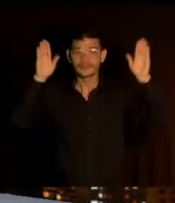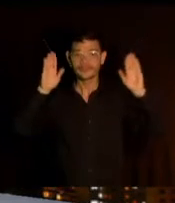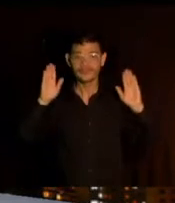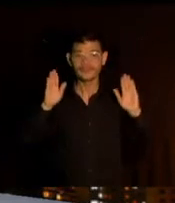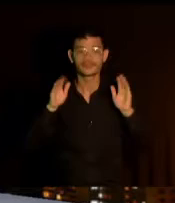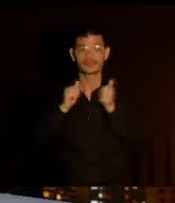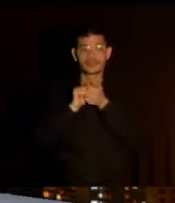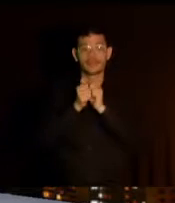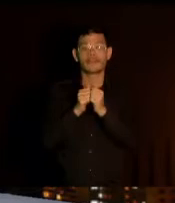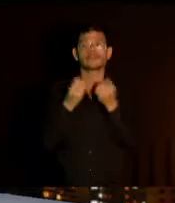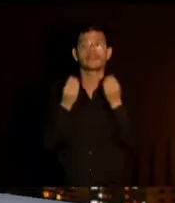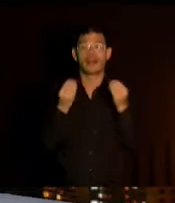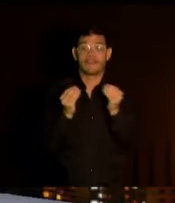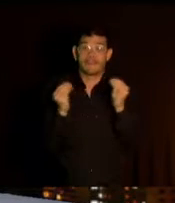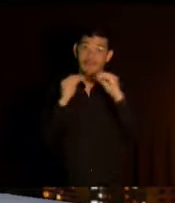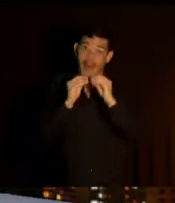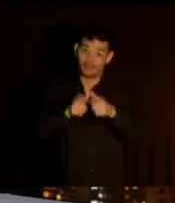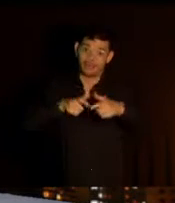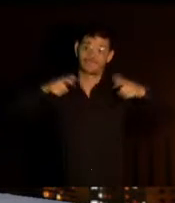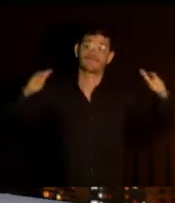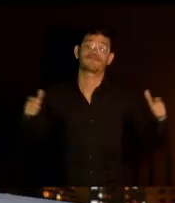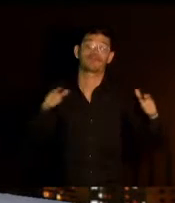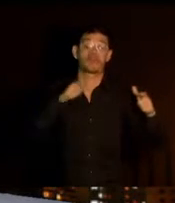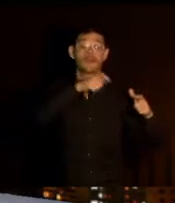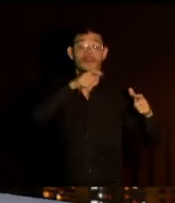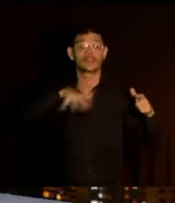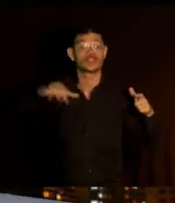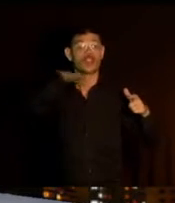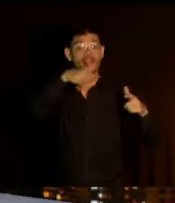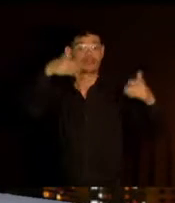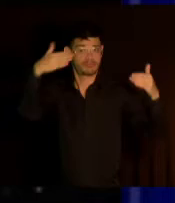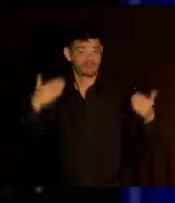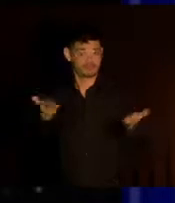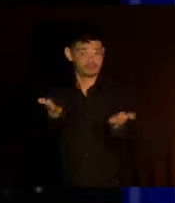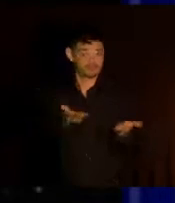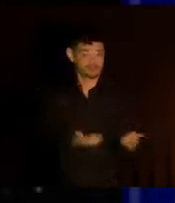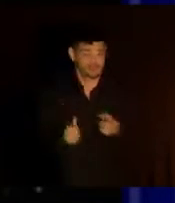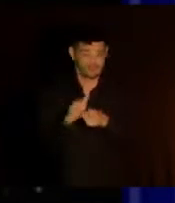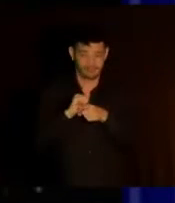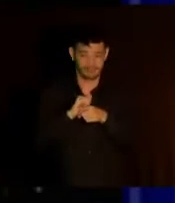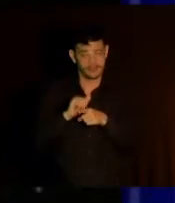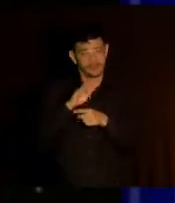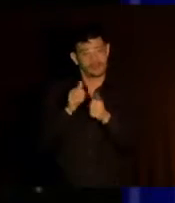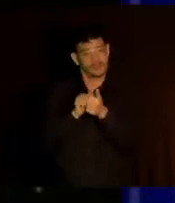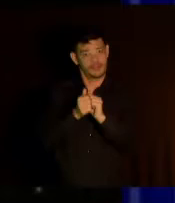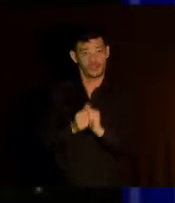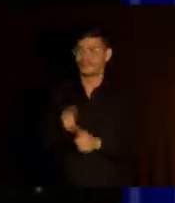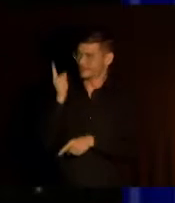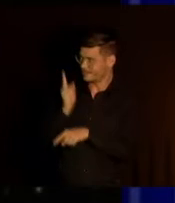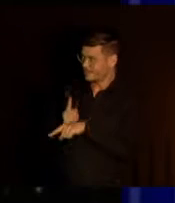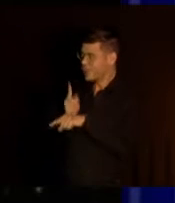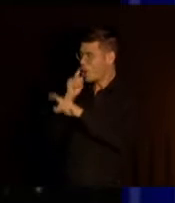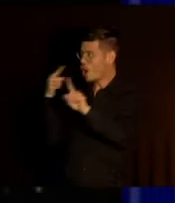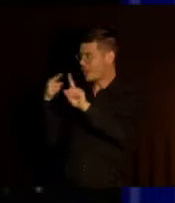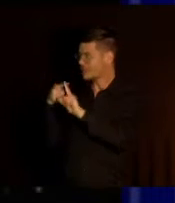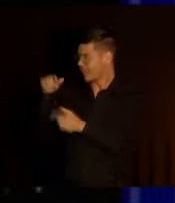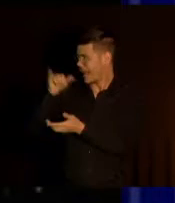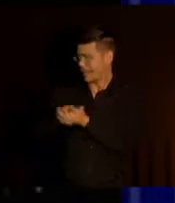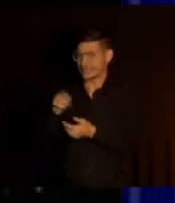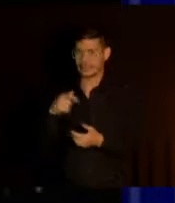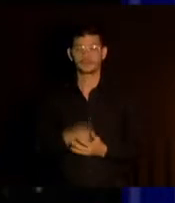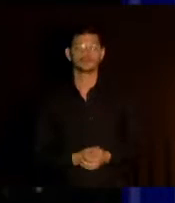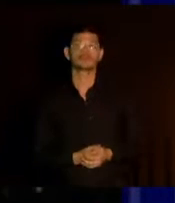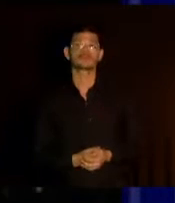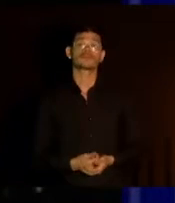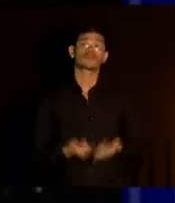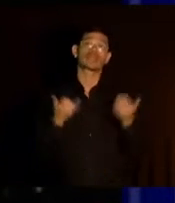de discapacidad que pueda practicar el deporte. Correcto, ese es el objetivo como tal. Actualmente, como está el